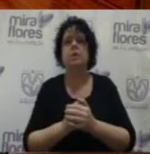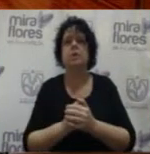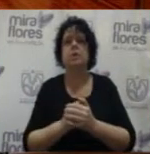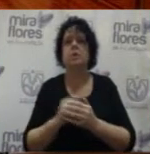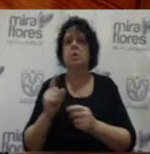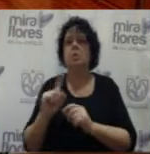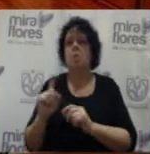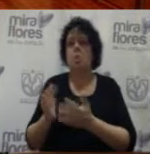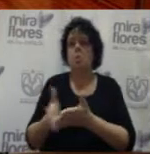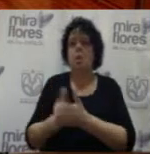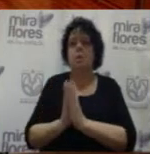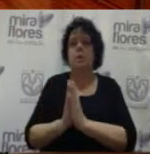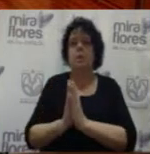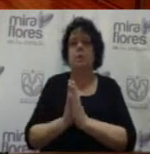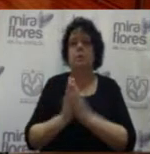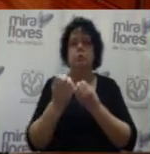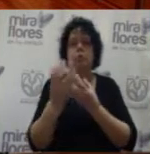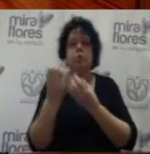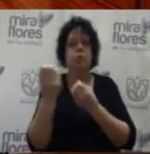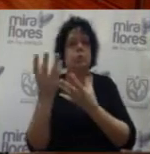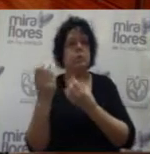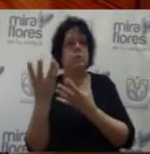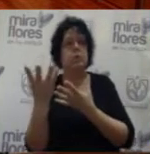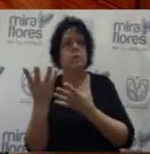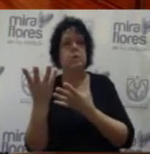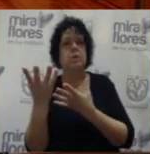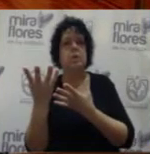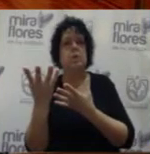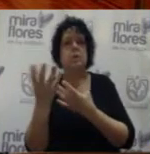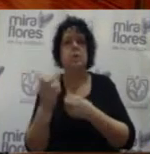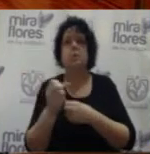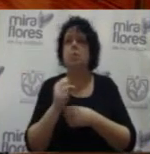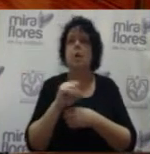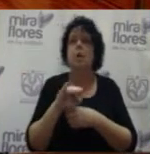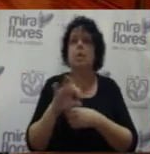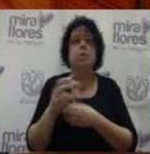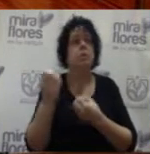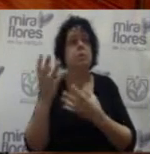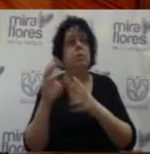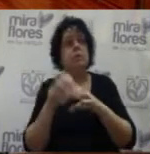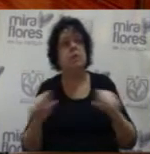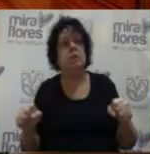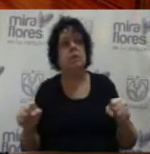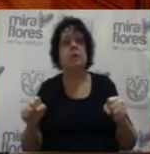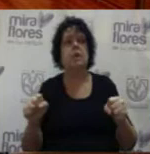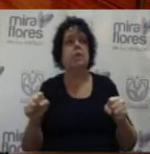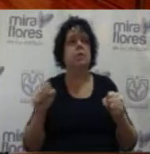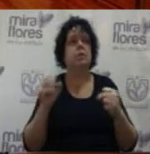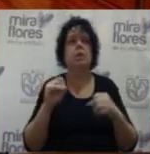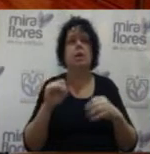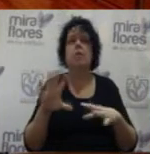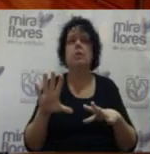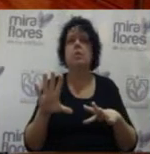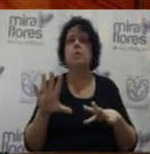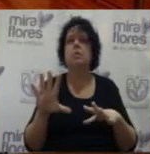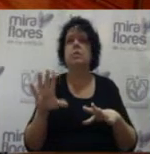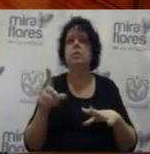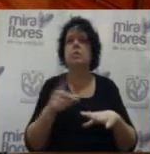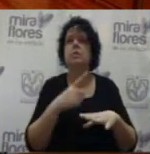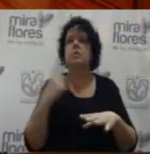Los informes, ofrezco el uso de la palabra. No sé si hay algún informe en Secretaría o hay algún miembro del Consejo que